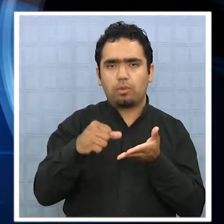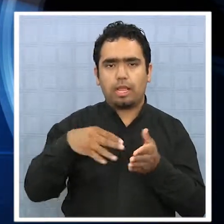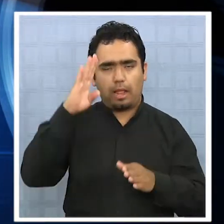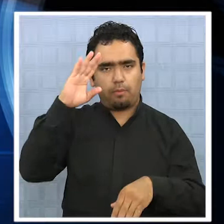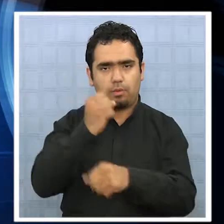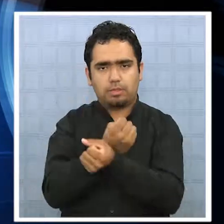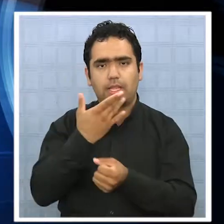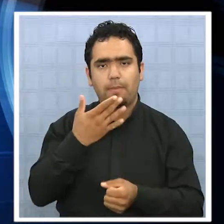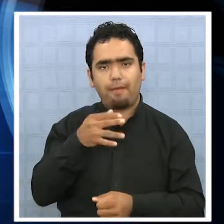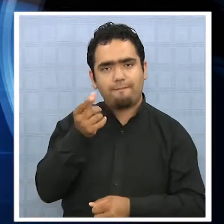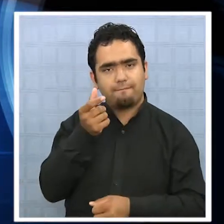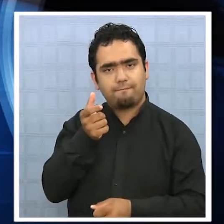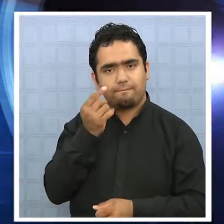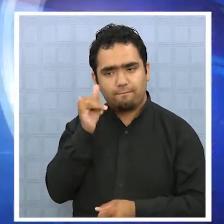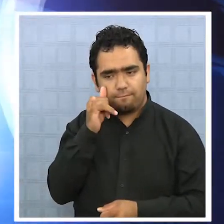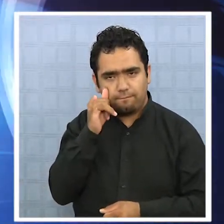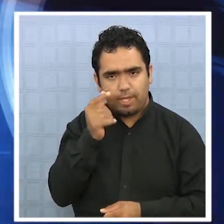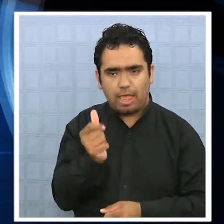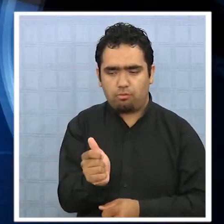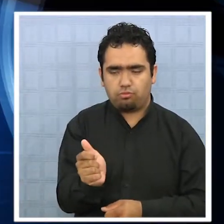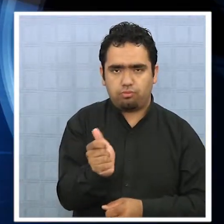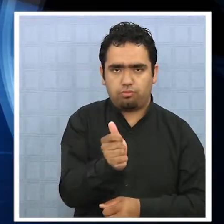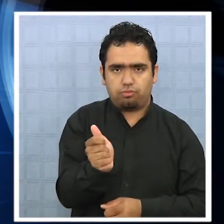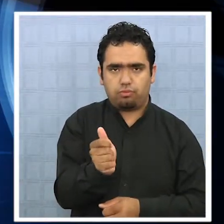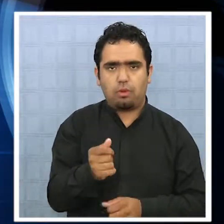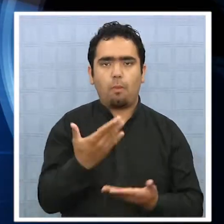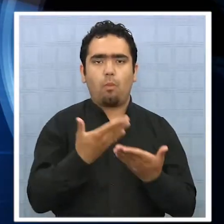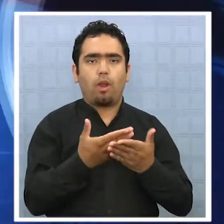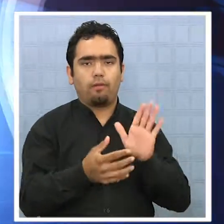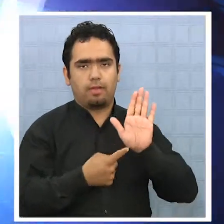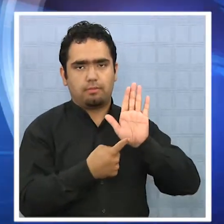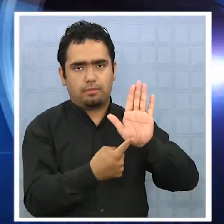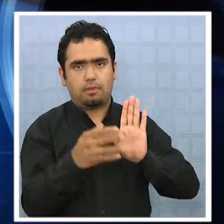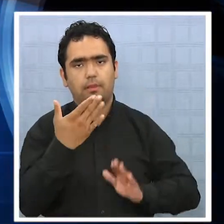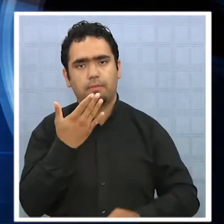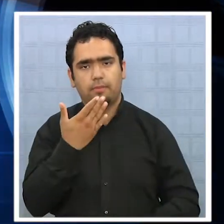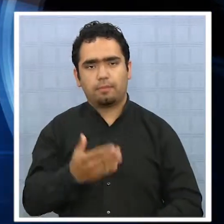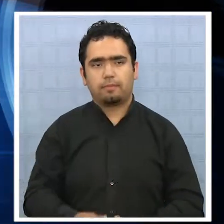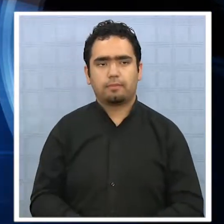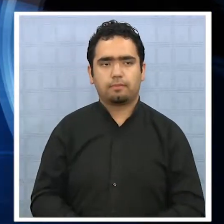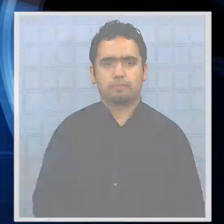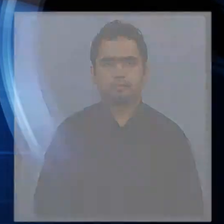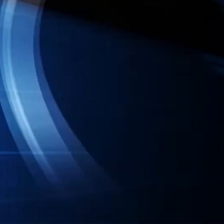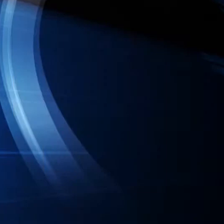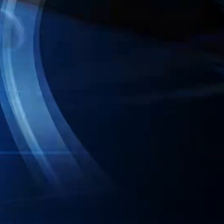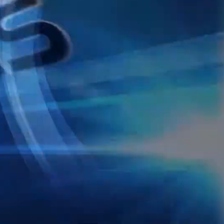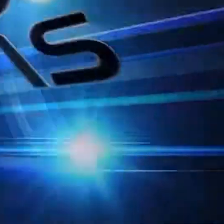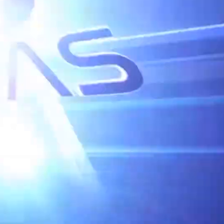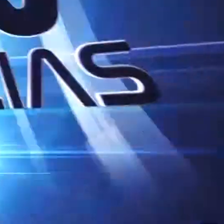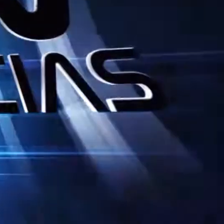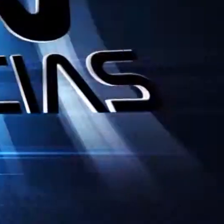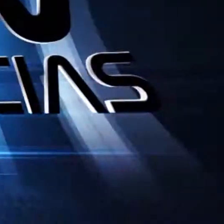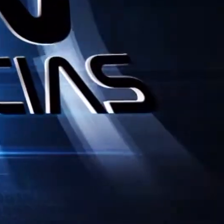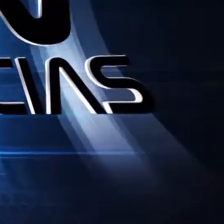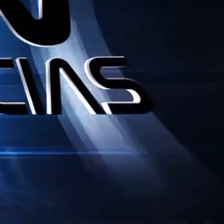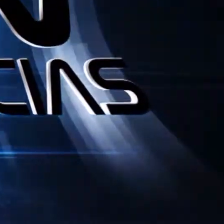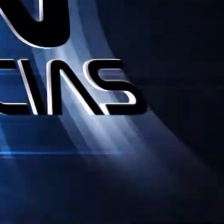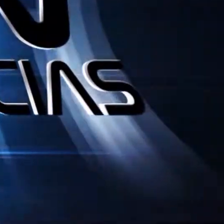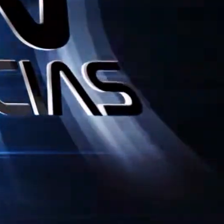hecho. No, si es él.